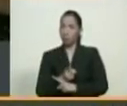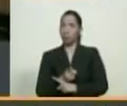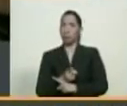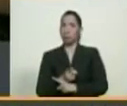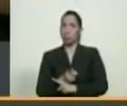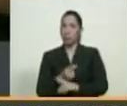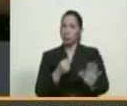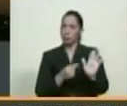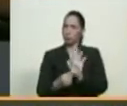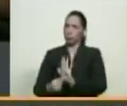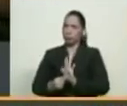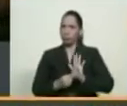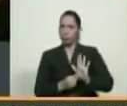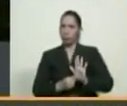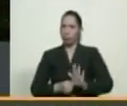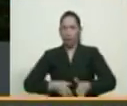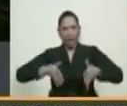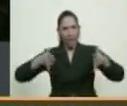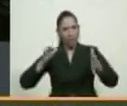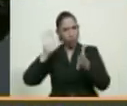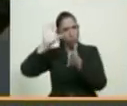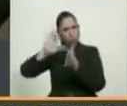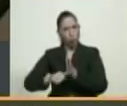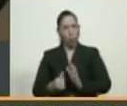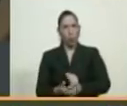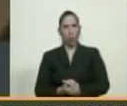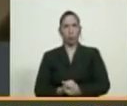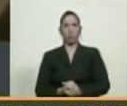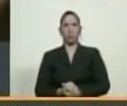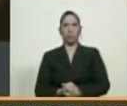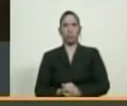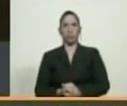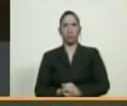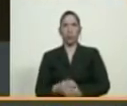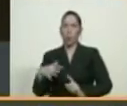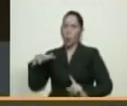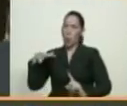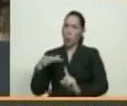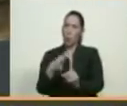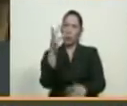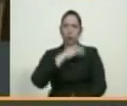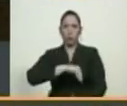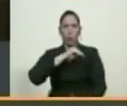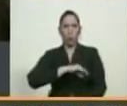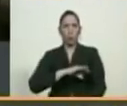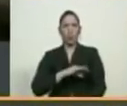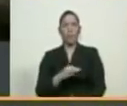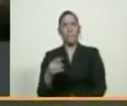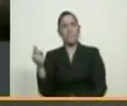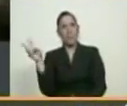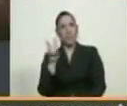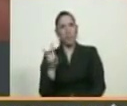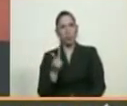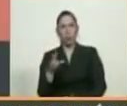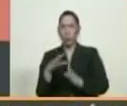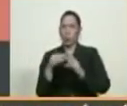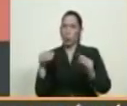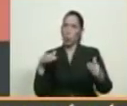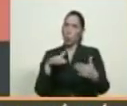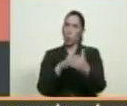que era un gigantesco robo el que se estaba perpetrando contra toda la sociedad venezolana, contra todo el pueblo de